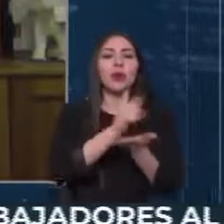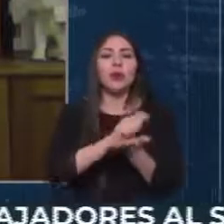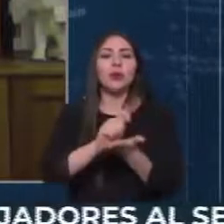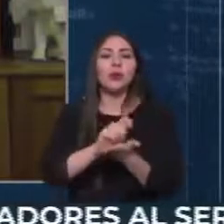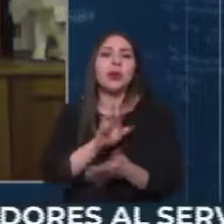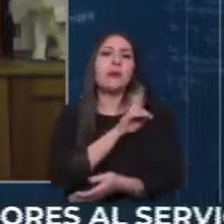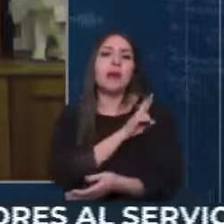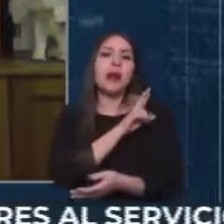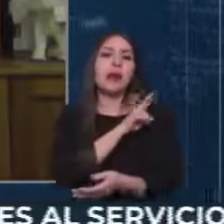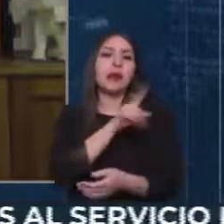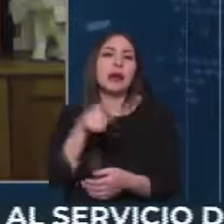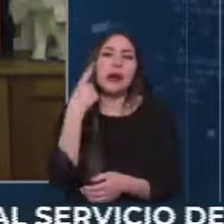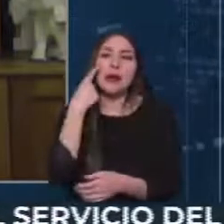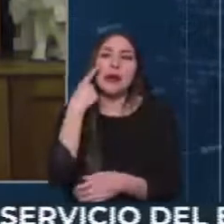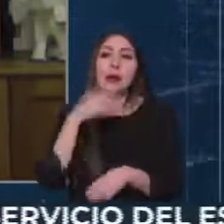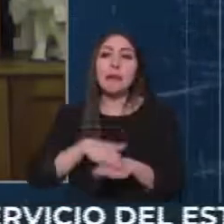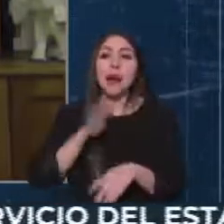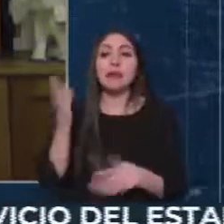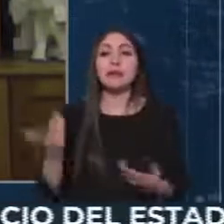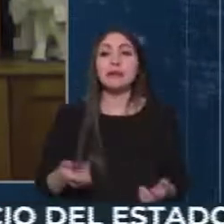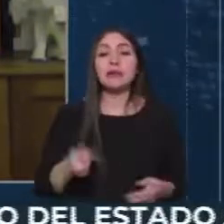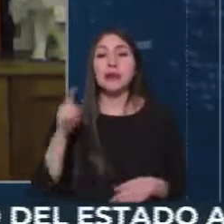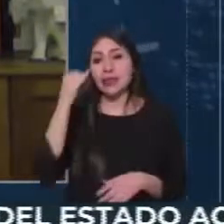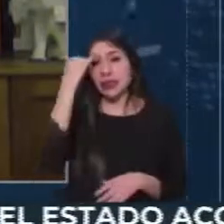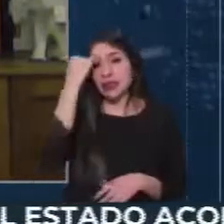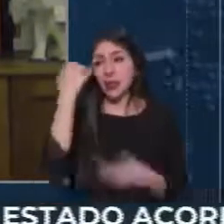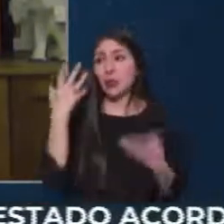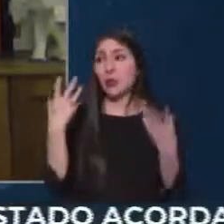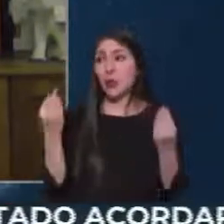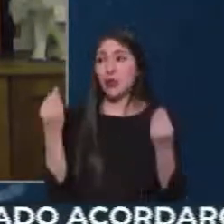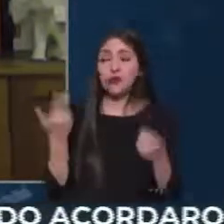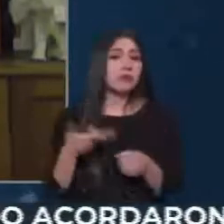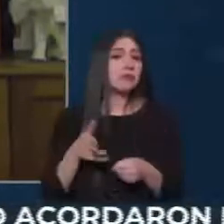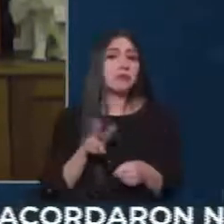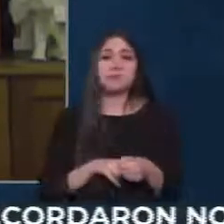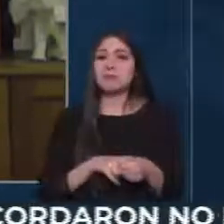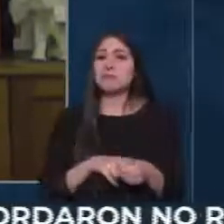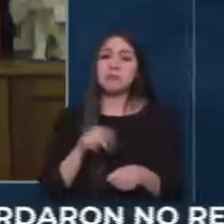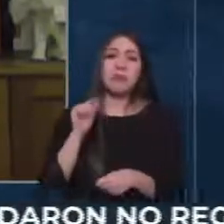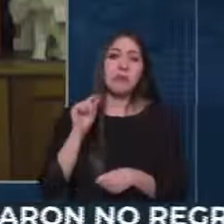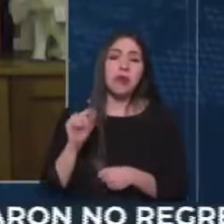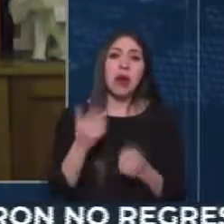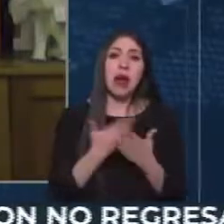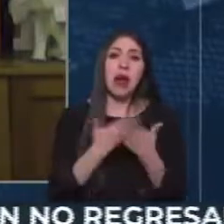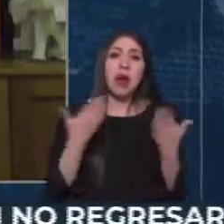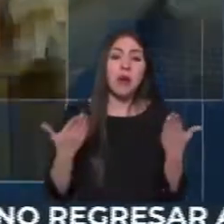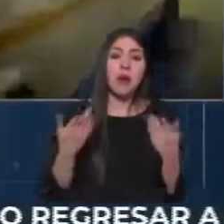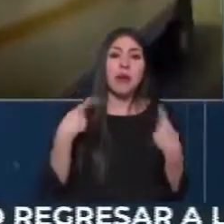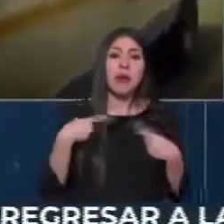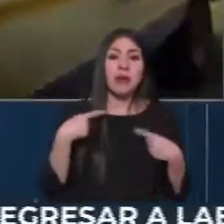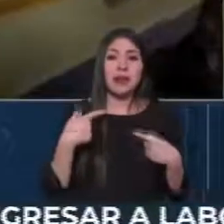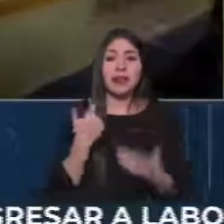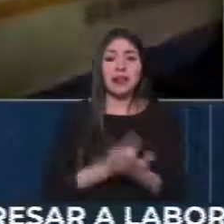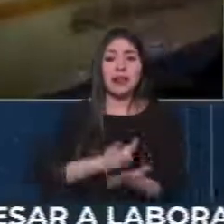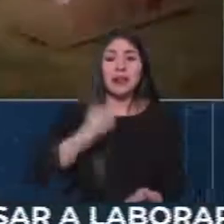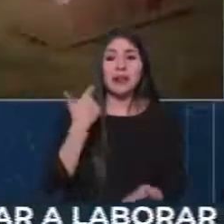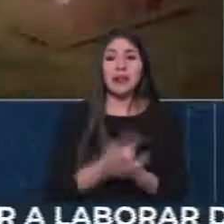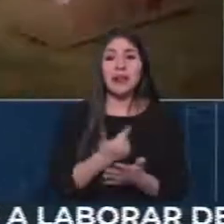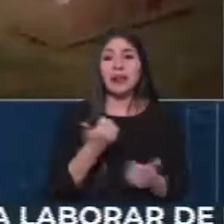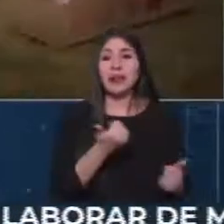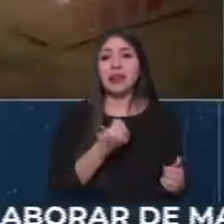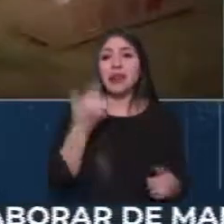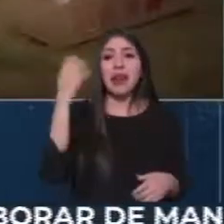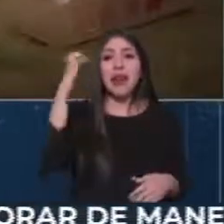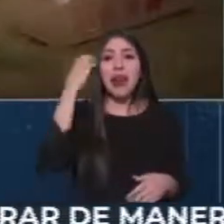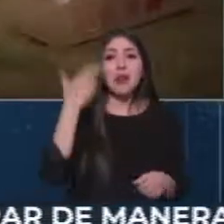y bueno, pues no hay hospitales, no hay la infraestructura necesaria, y ahora están faltando muchas camas, muchos ventiladores, como en